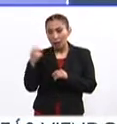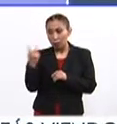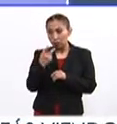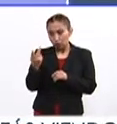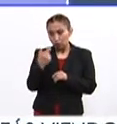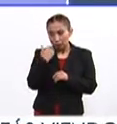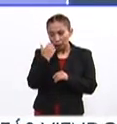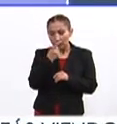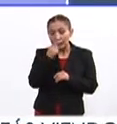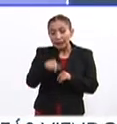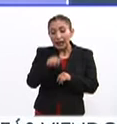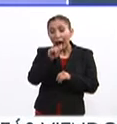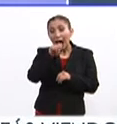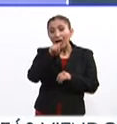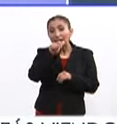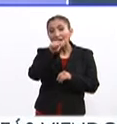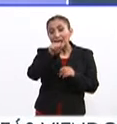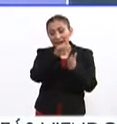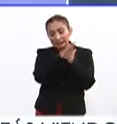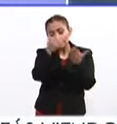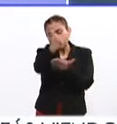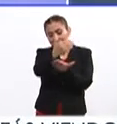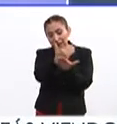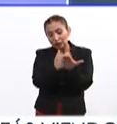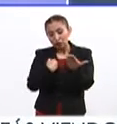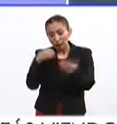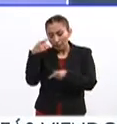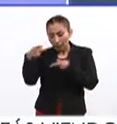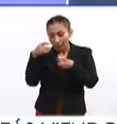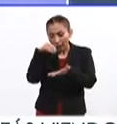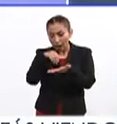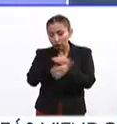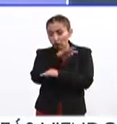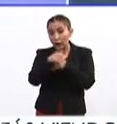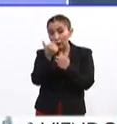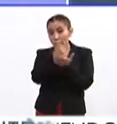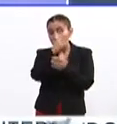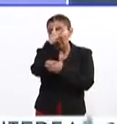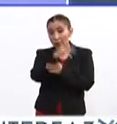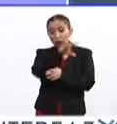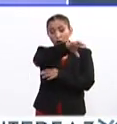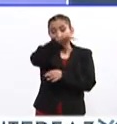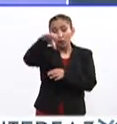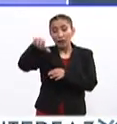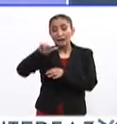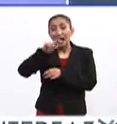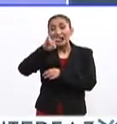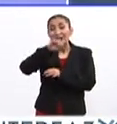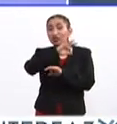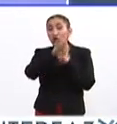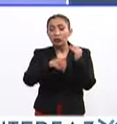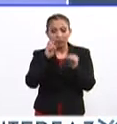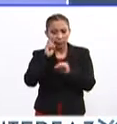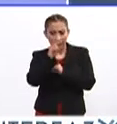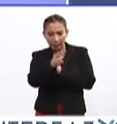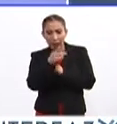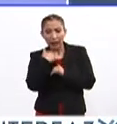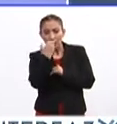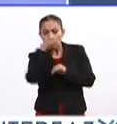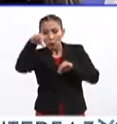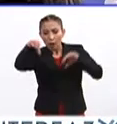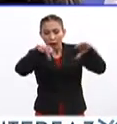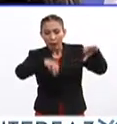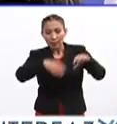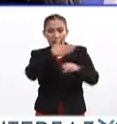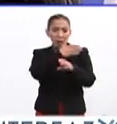y Omar, que este atlas lo hemos diseñado en toda la Ciudad de México, en todas las alcaldías en donde tenemos escuelas,